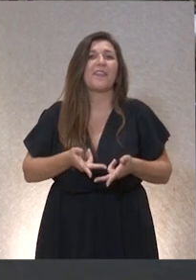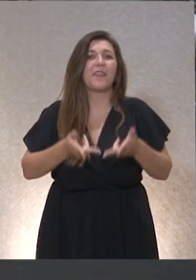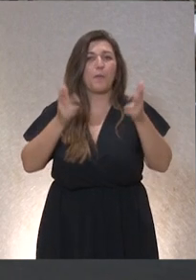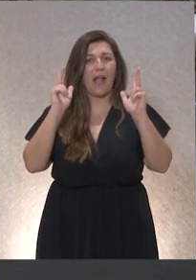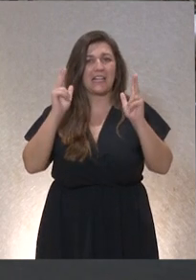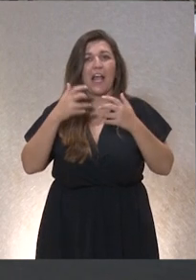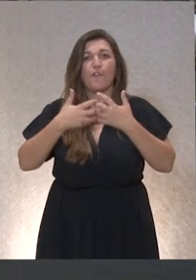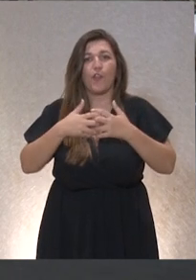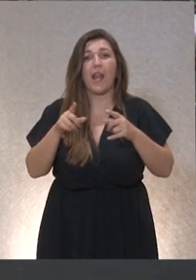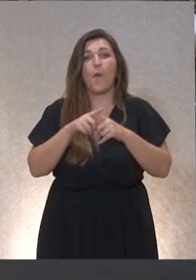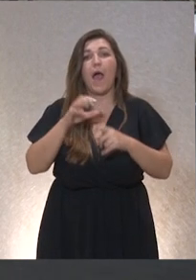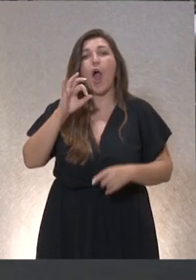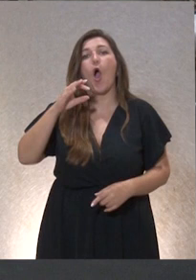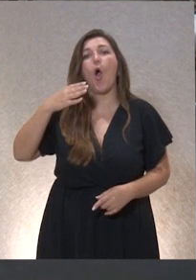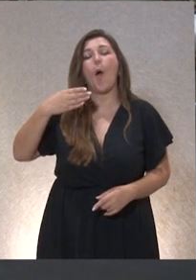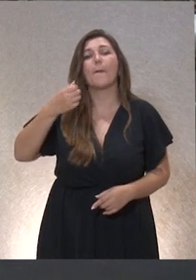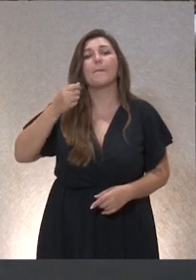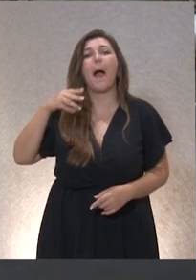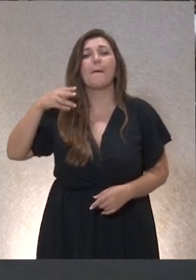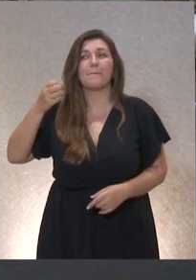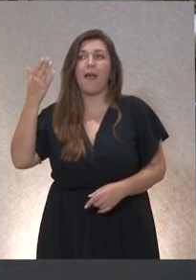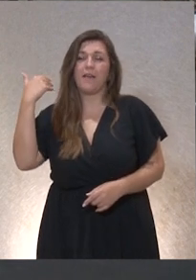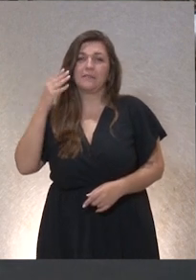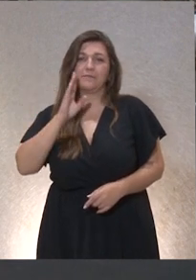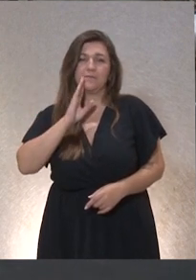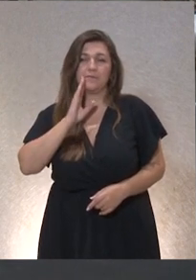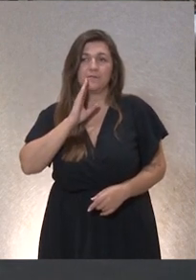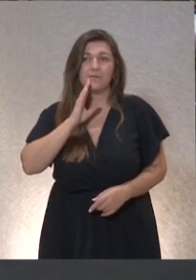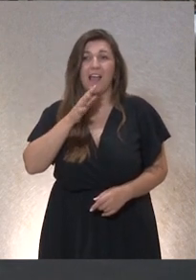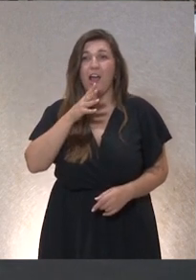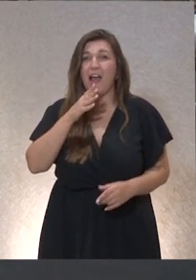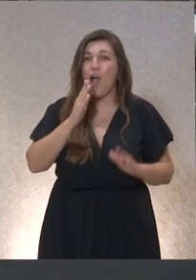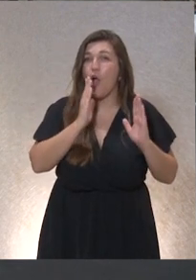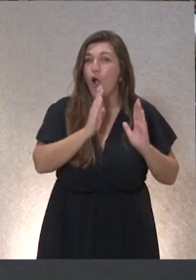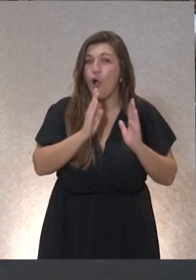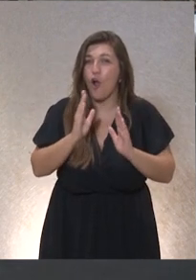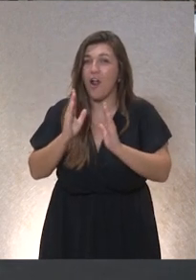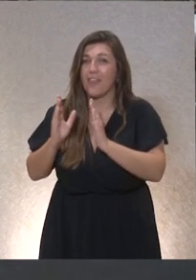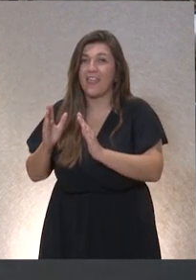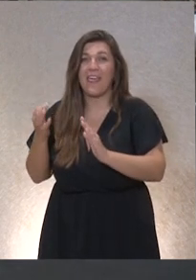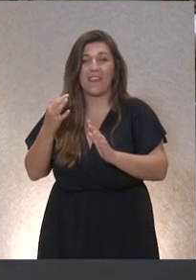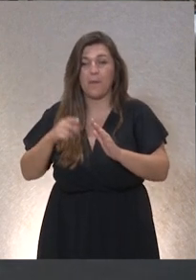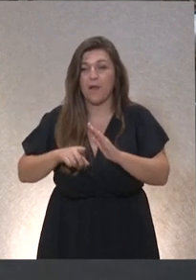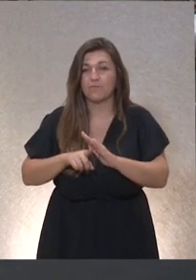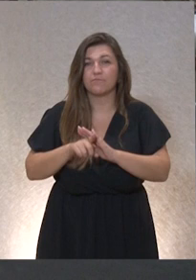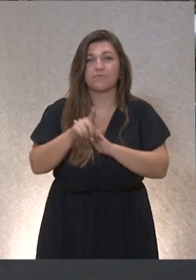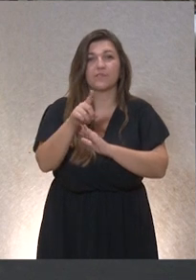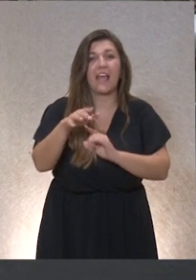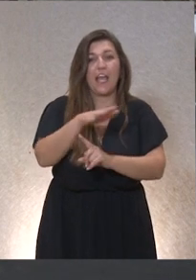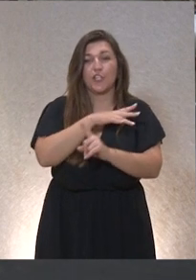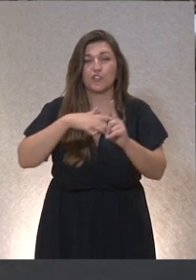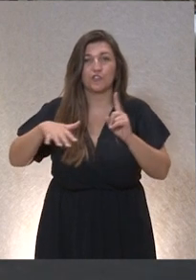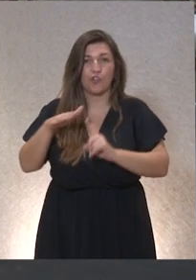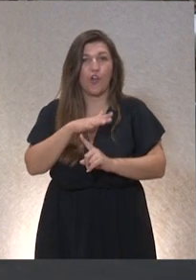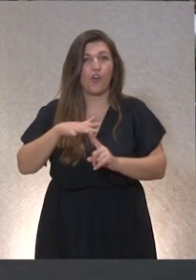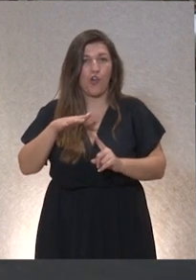Obama anteriormente en este nuevo orden tiene que evolucionar hacia entornos más amables con los ciudadanos con